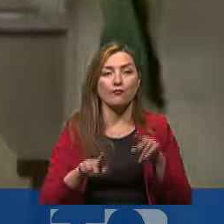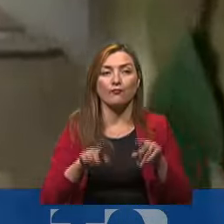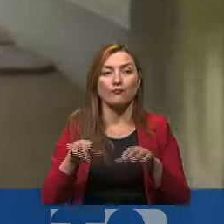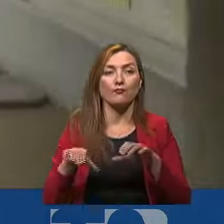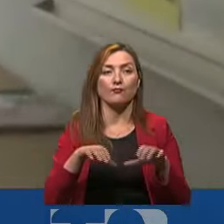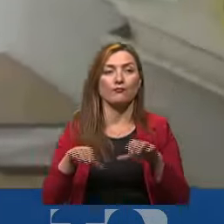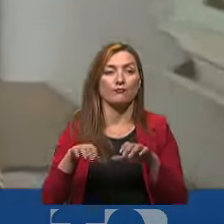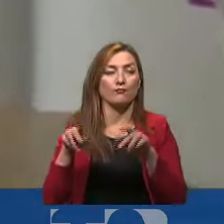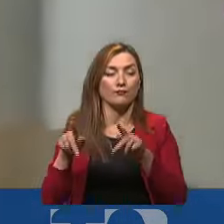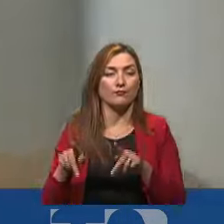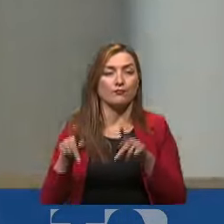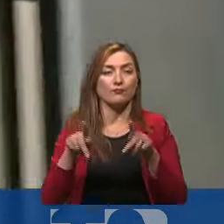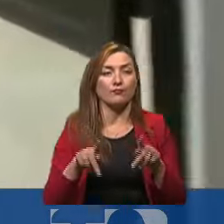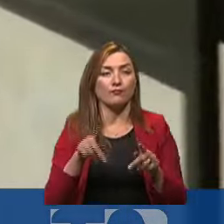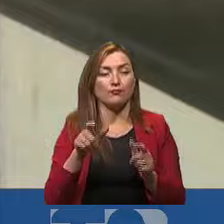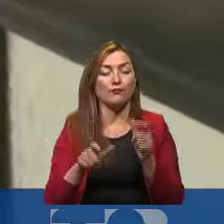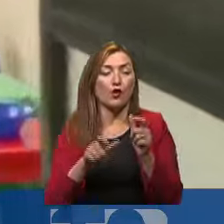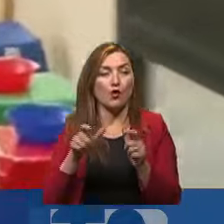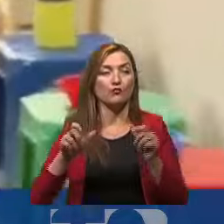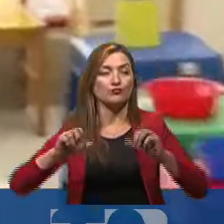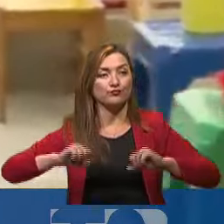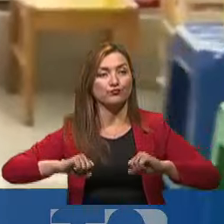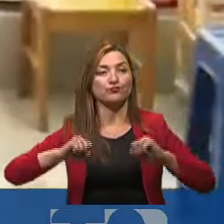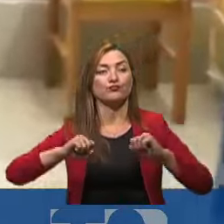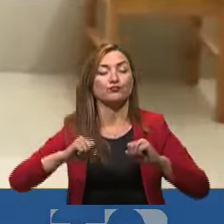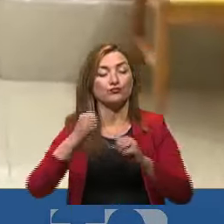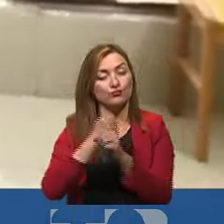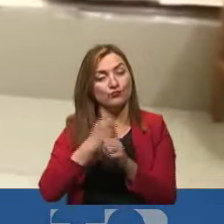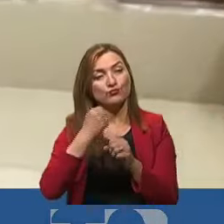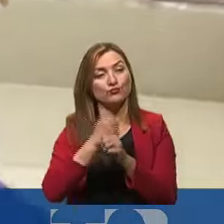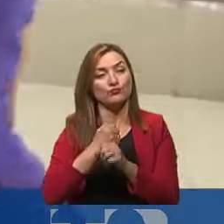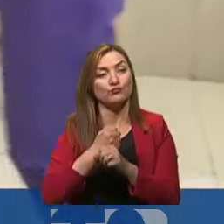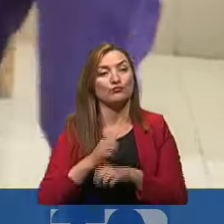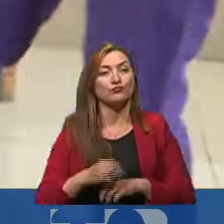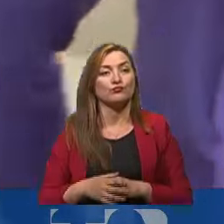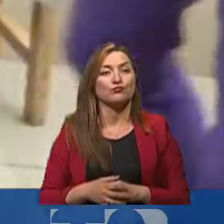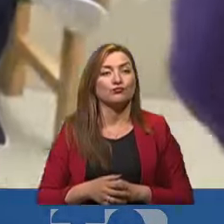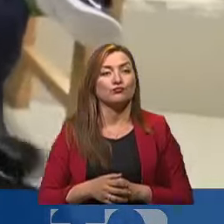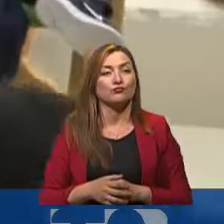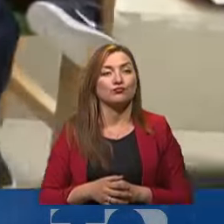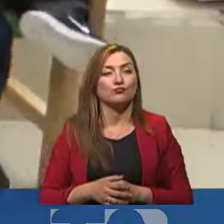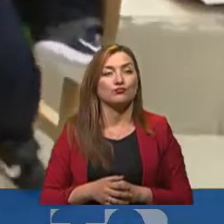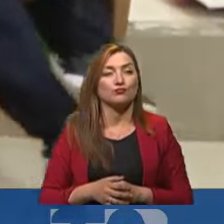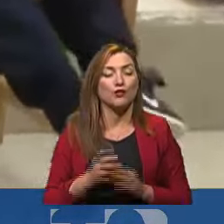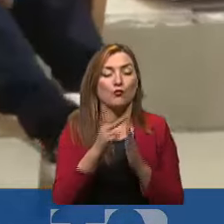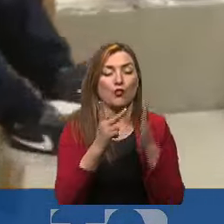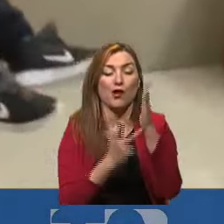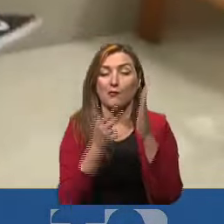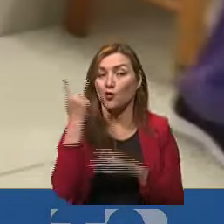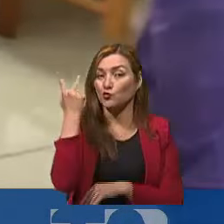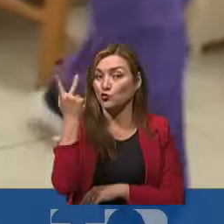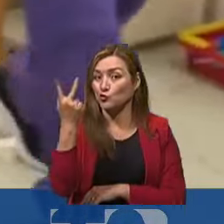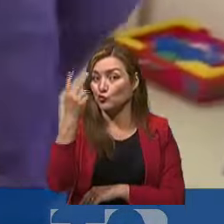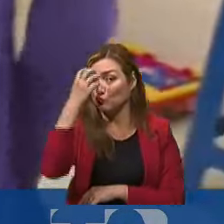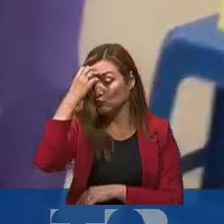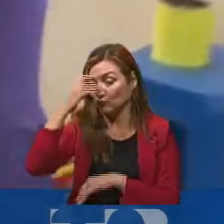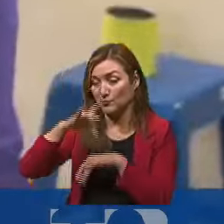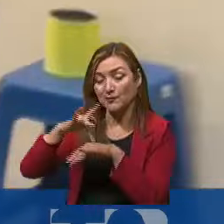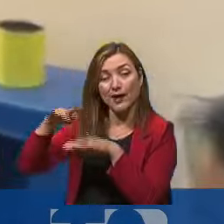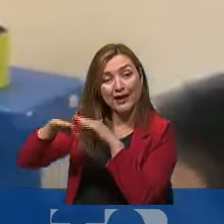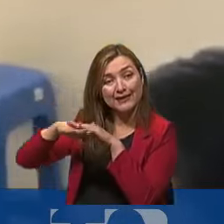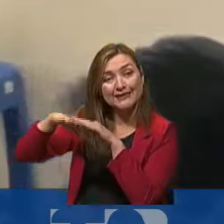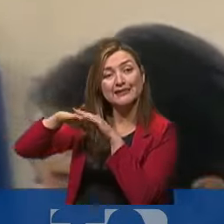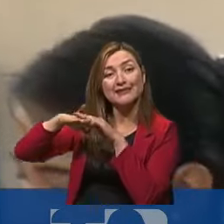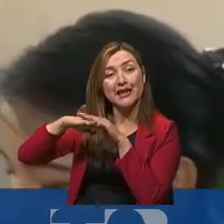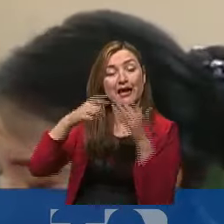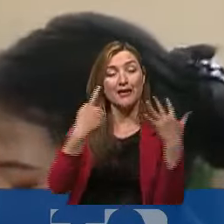que tenemos preparadas para las personas que puedan conocer el trabajo que realiza, porque tenemos dos programas de educación temprana e